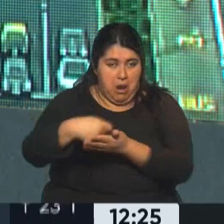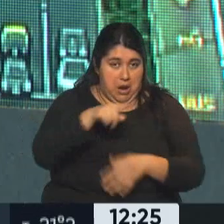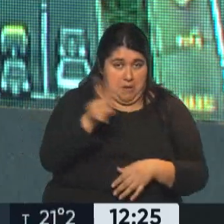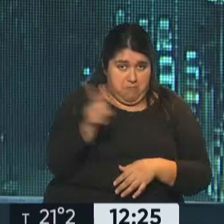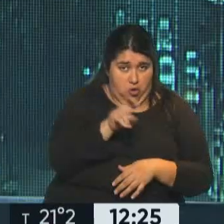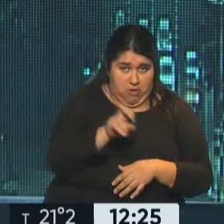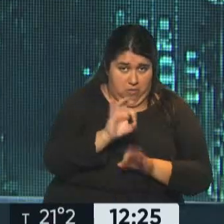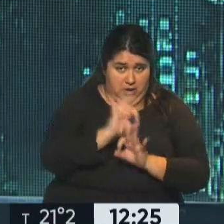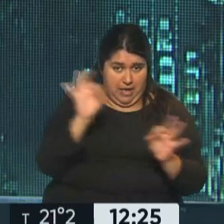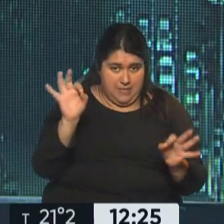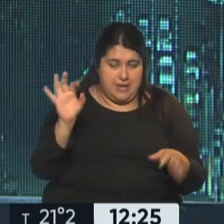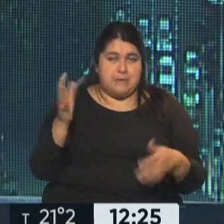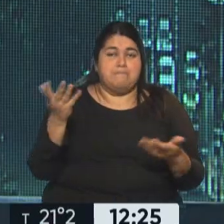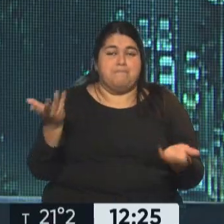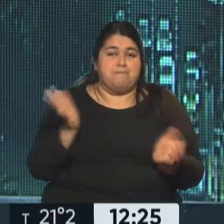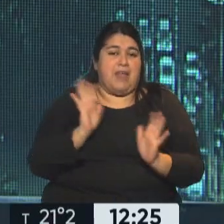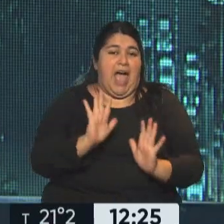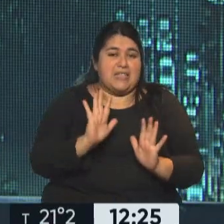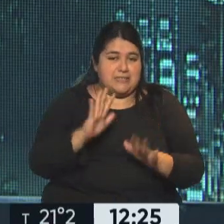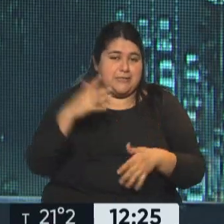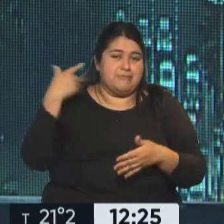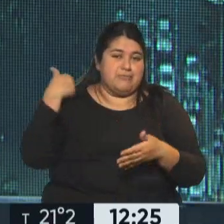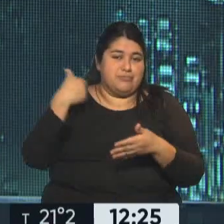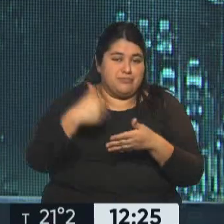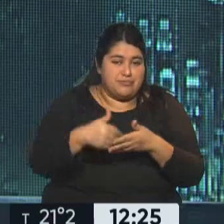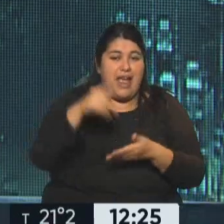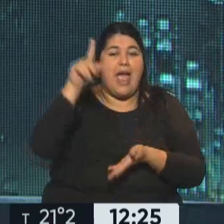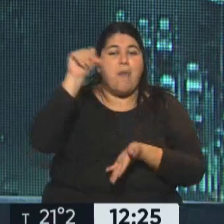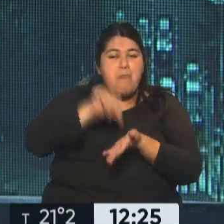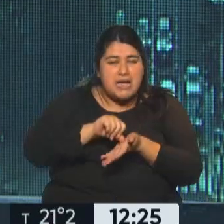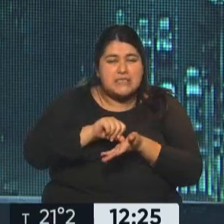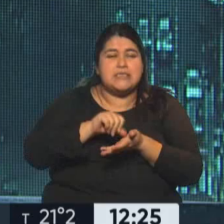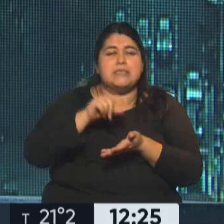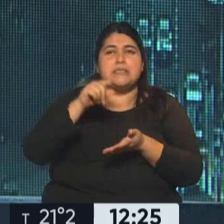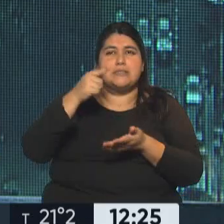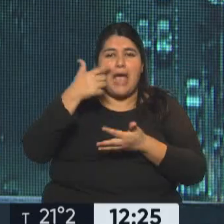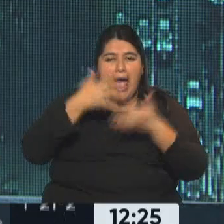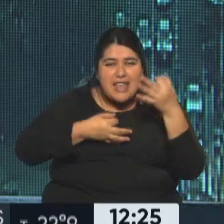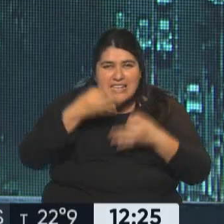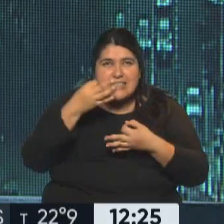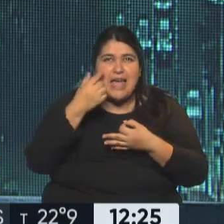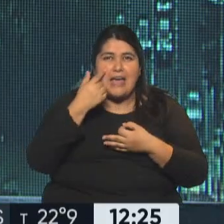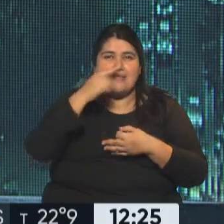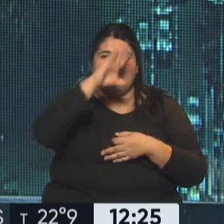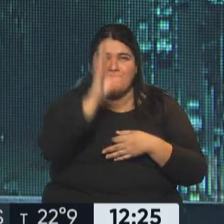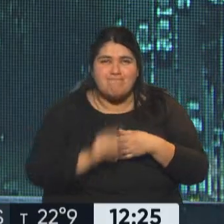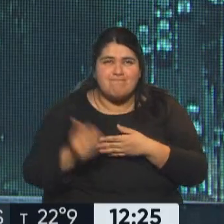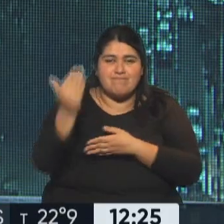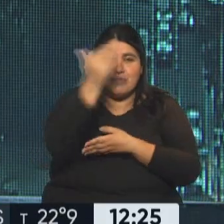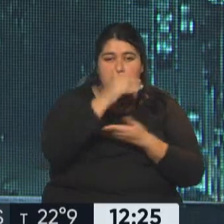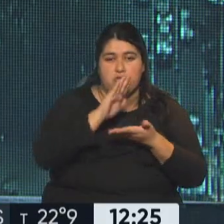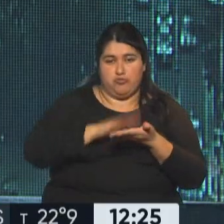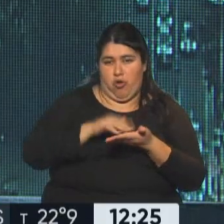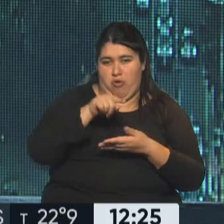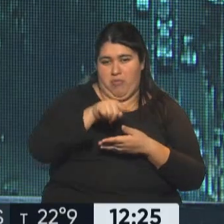Era lo que sospechábamos. Faltan en el país análisis tan interesantes, tan rotundos, como el que llevó